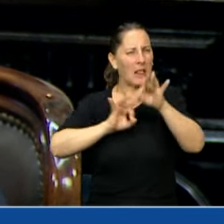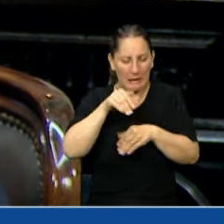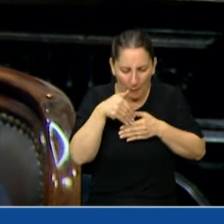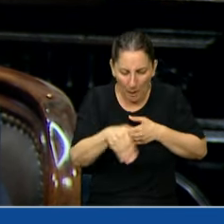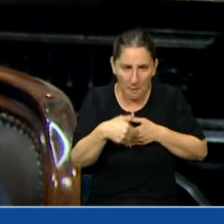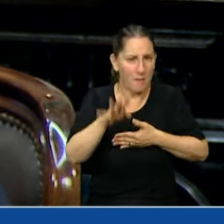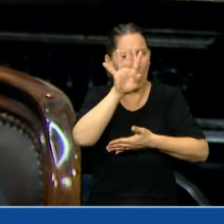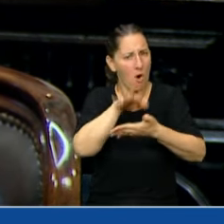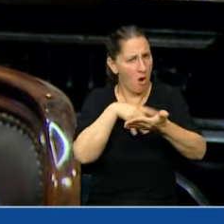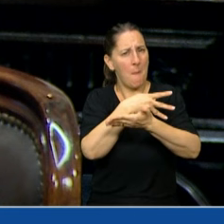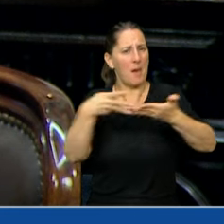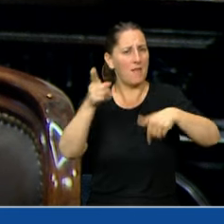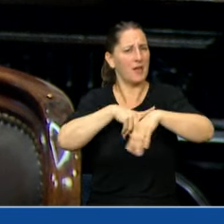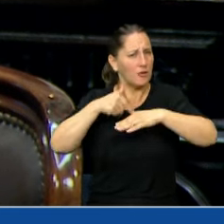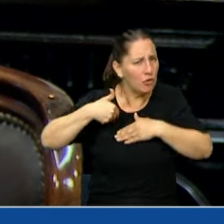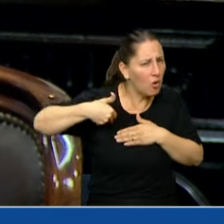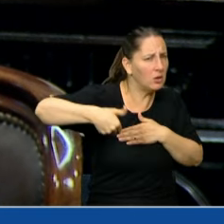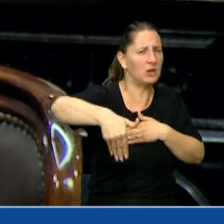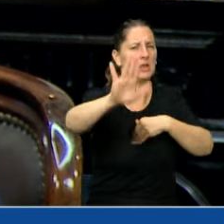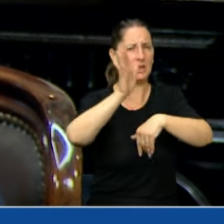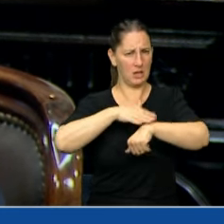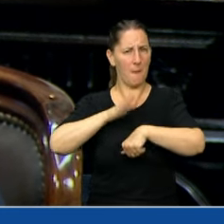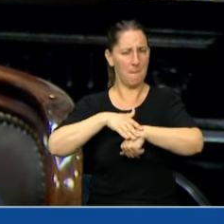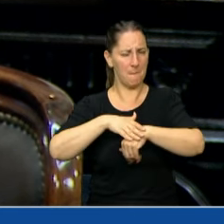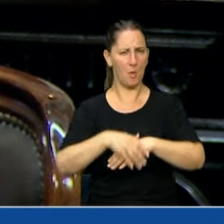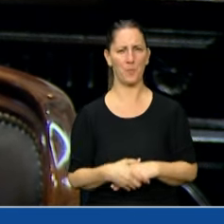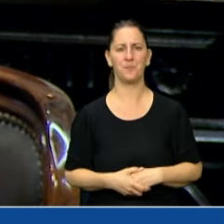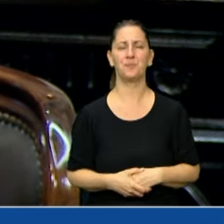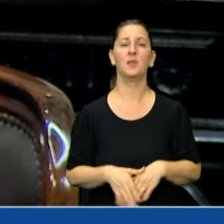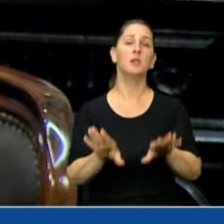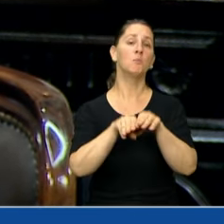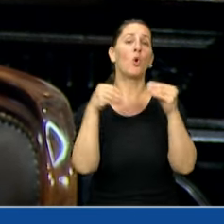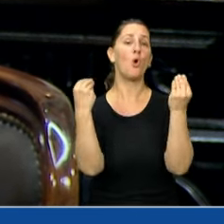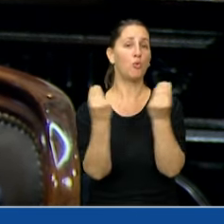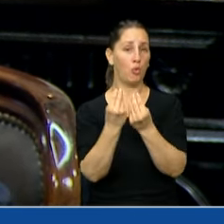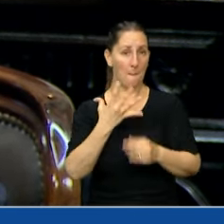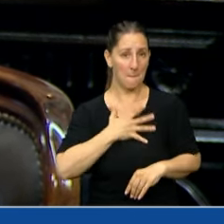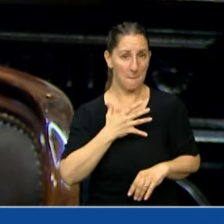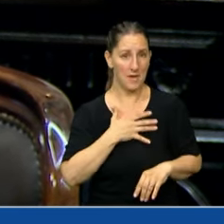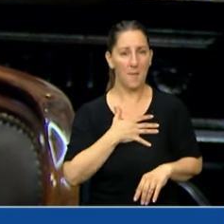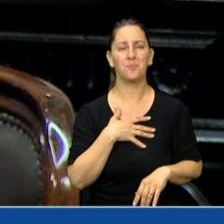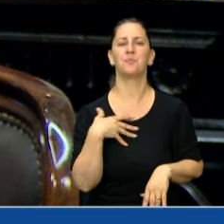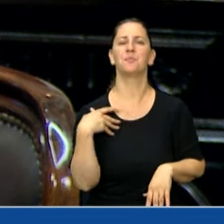plazo y una política de estado como bien decía anteriormente En conclusión señor presidente